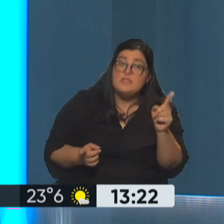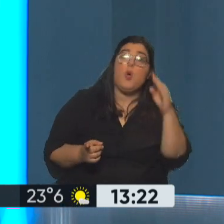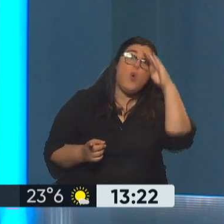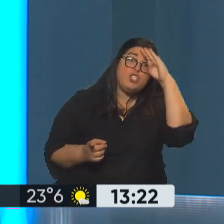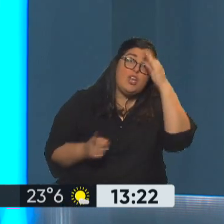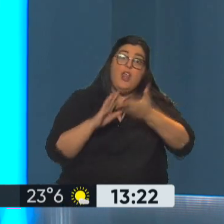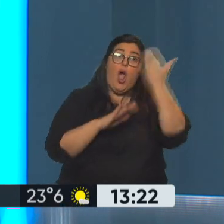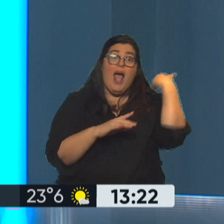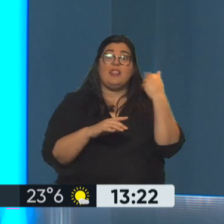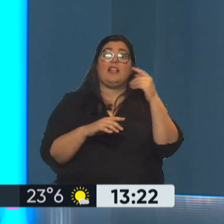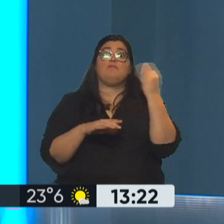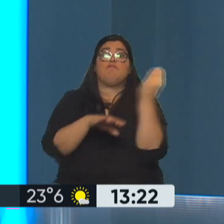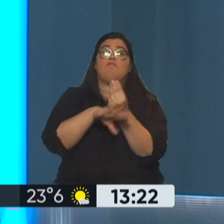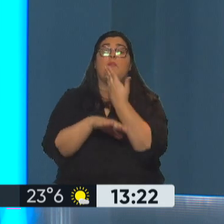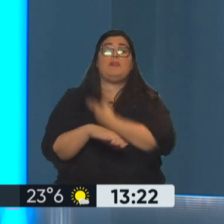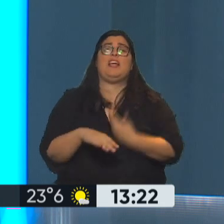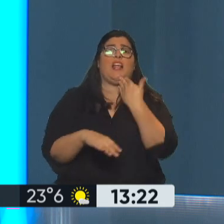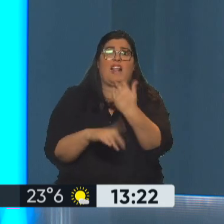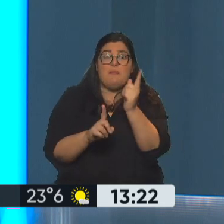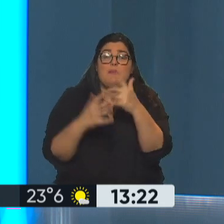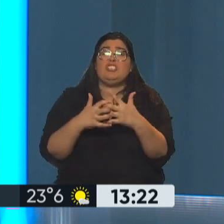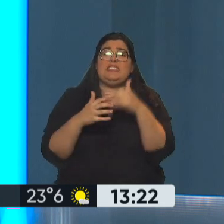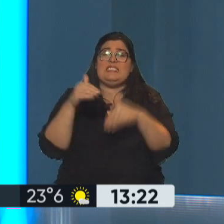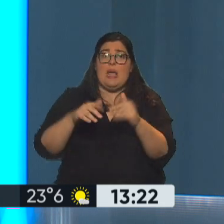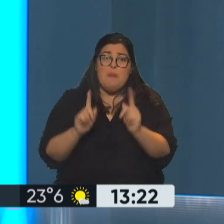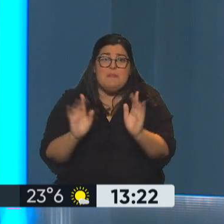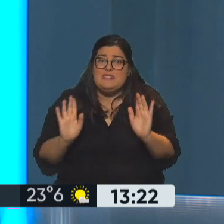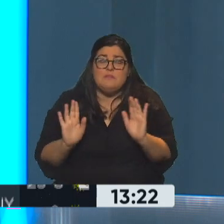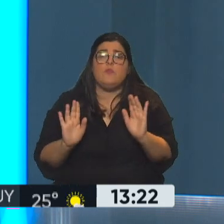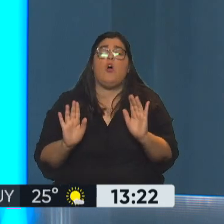a cuestionar basado en la nada. Entonces,